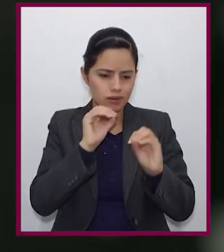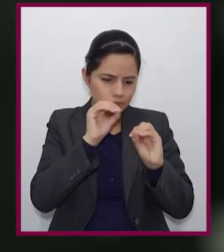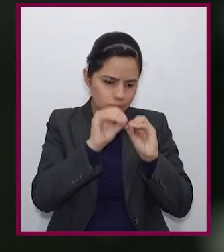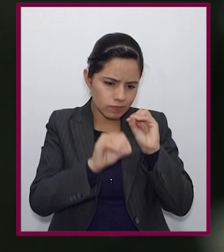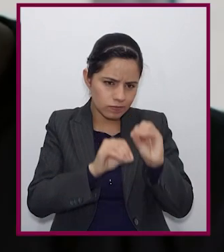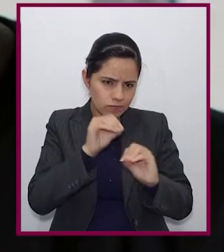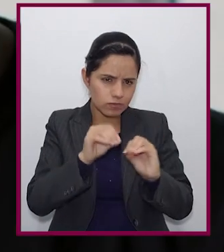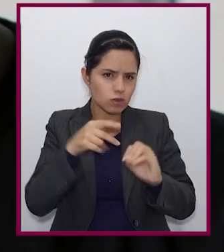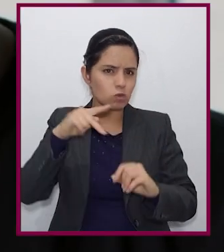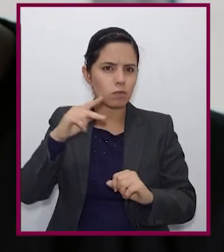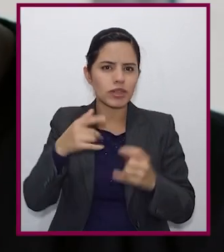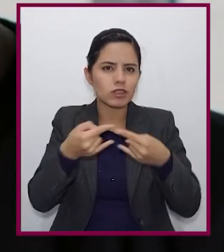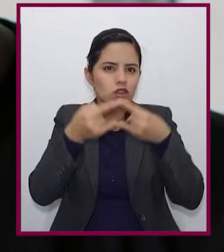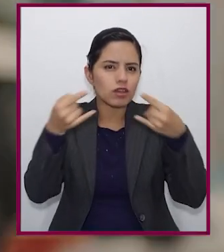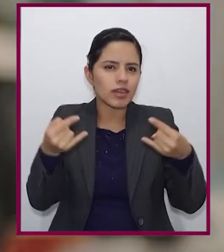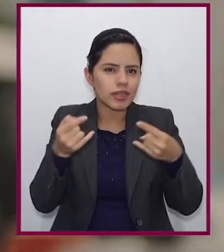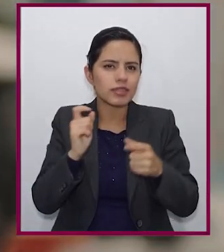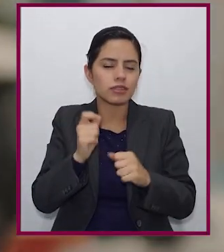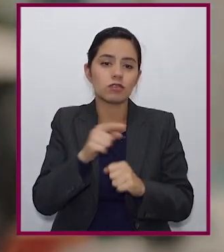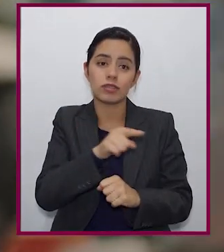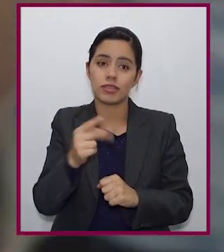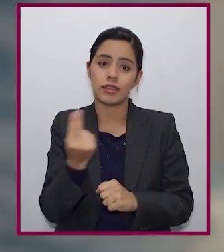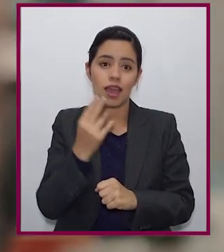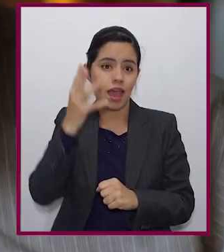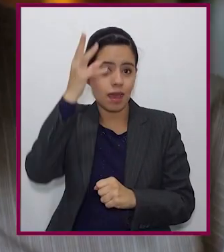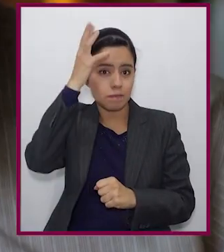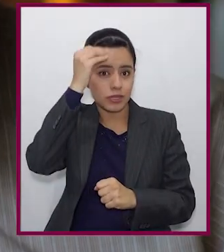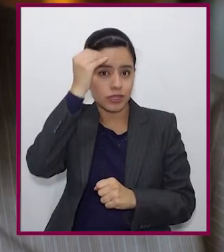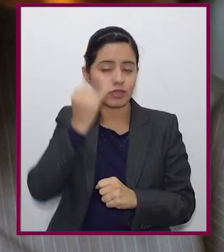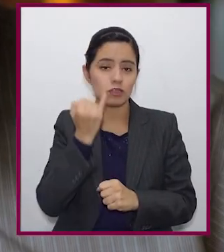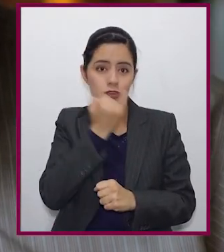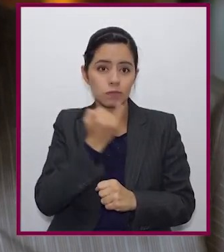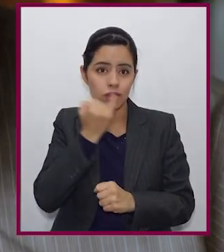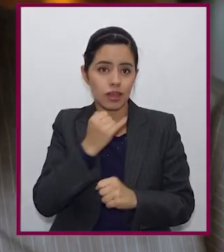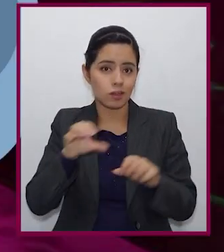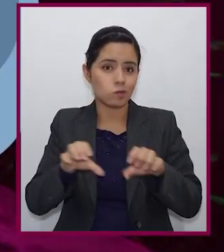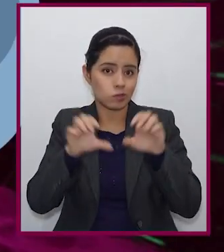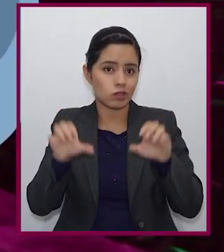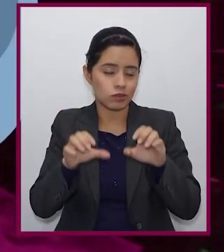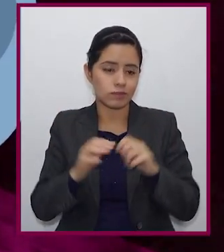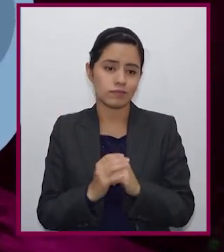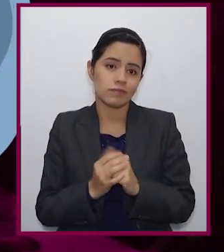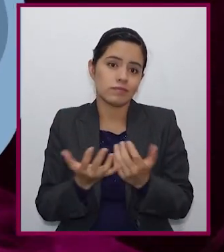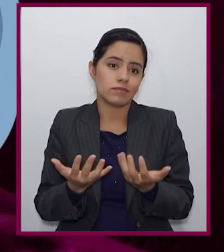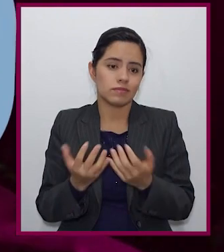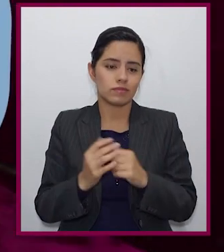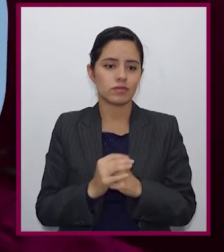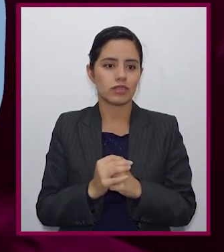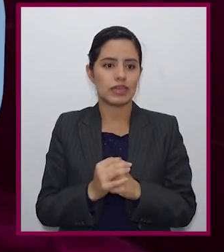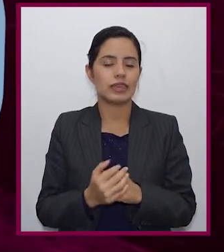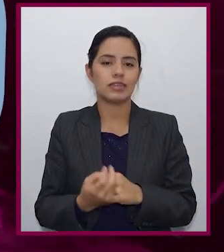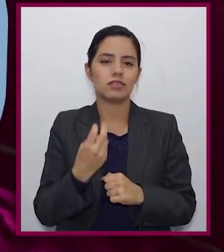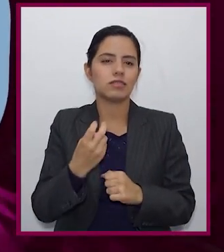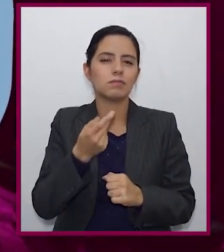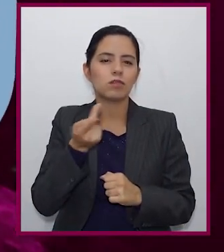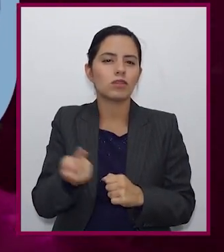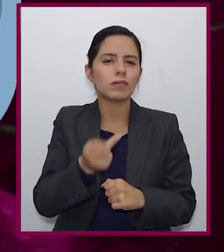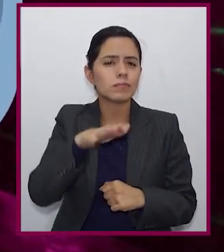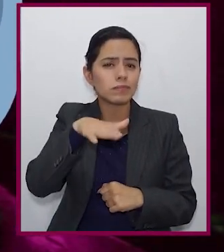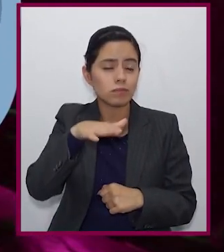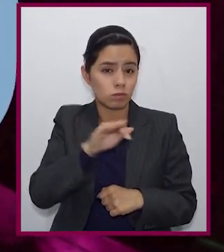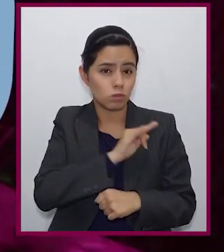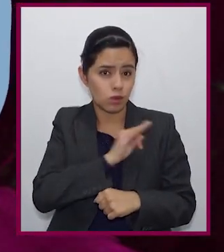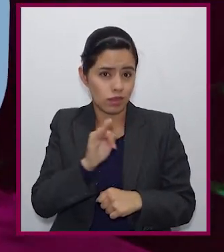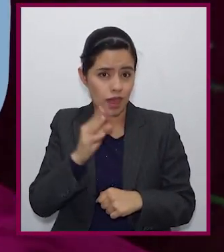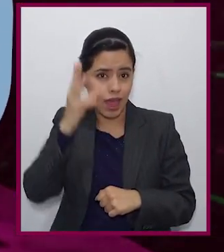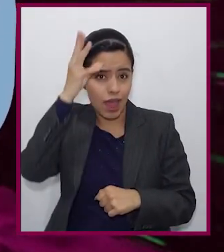y expresan su experiencia del por qué es necesario aprender a programar. Y pues, Axel, Gaby, ¿qué puedo decirles? Sería como preguntarles,